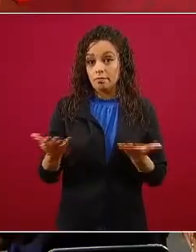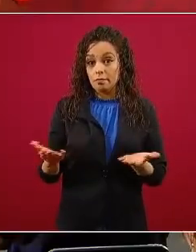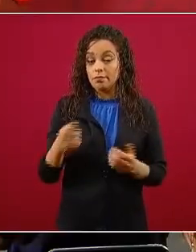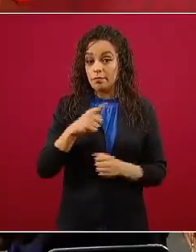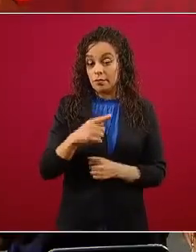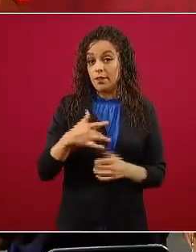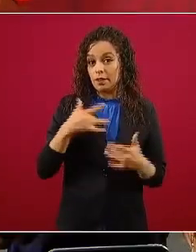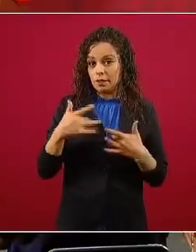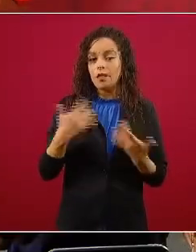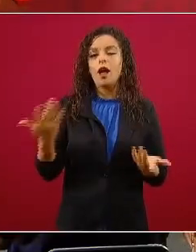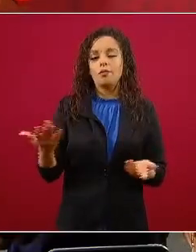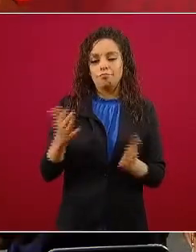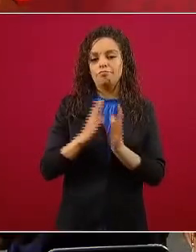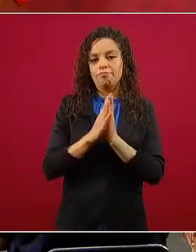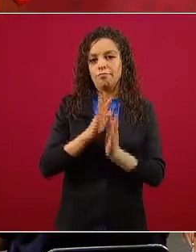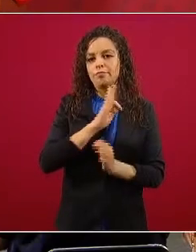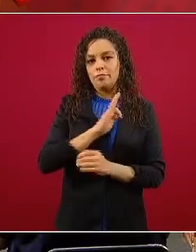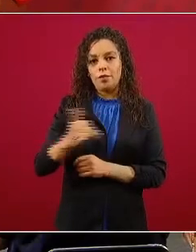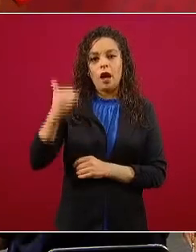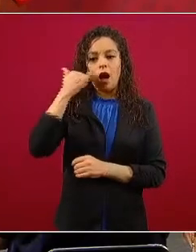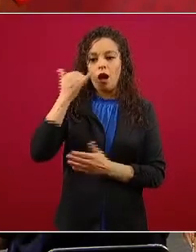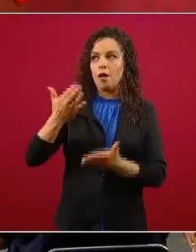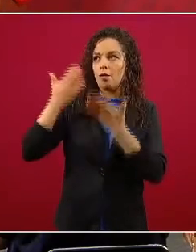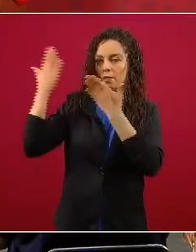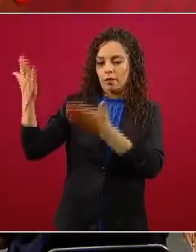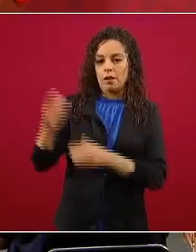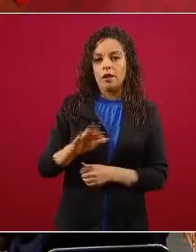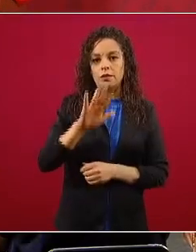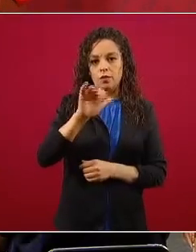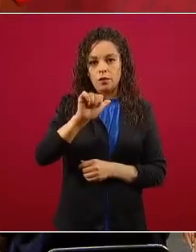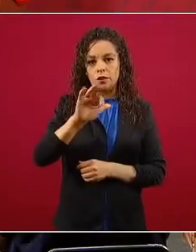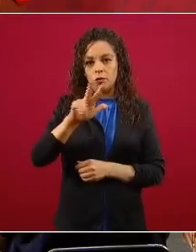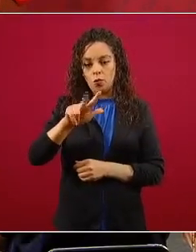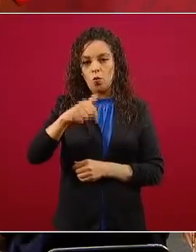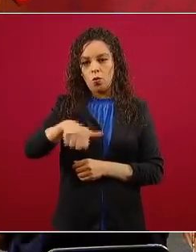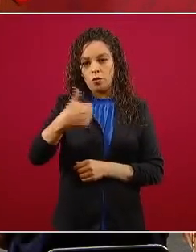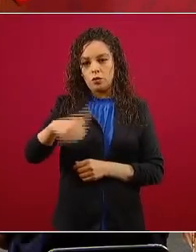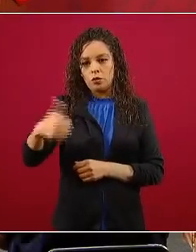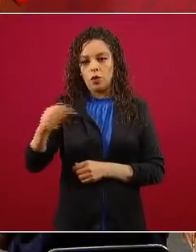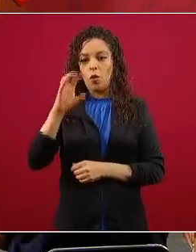llamar 5658-1111 o 911 para tener